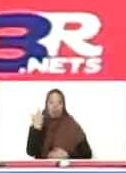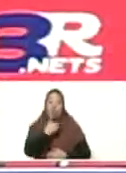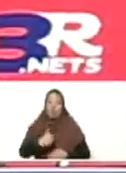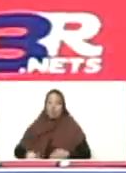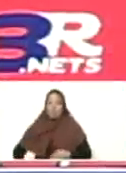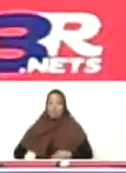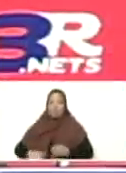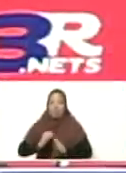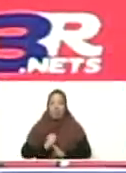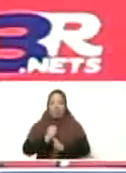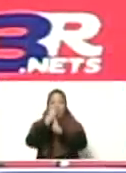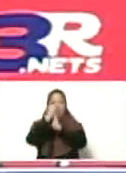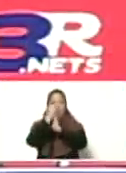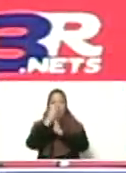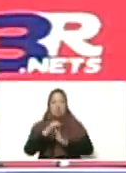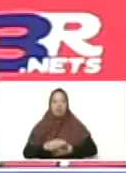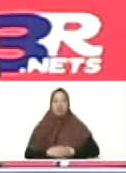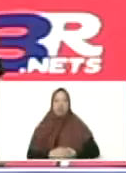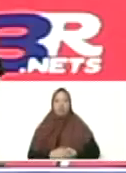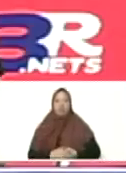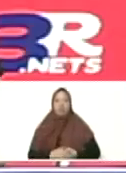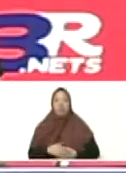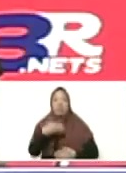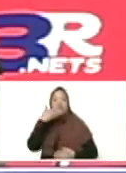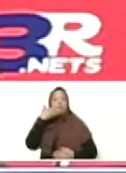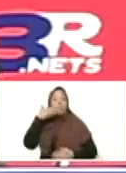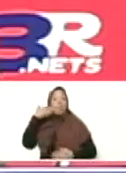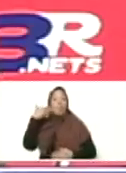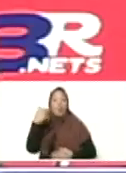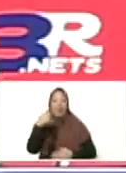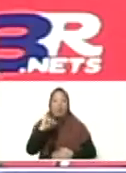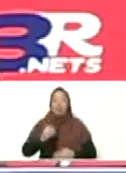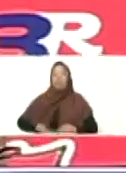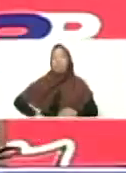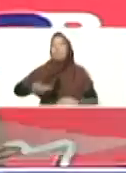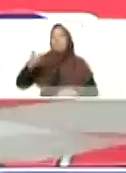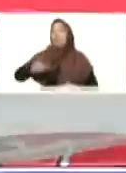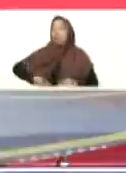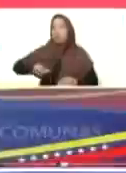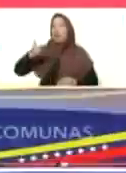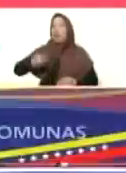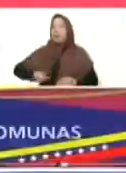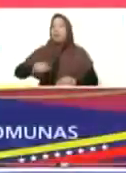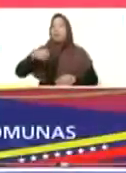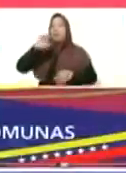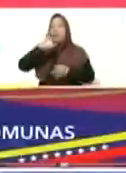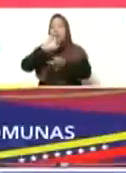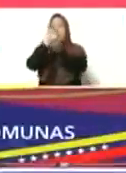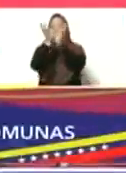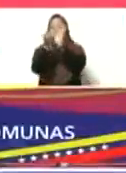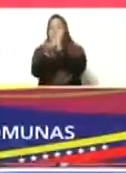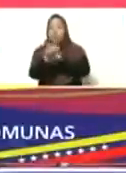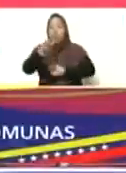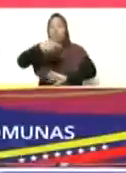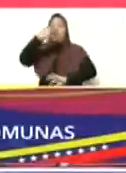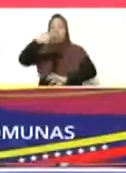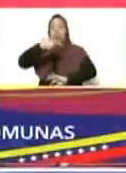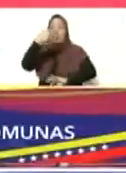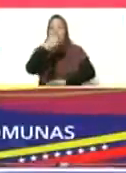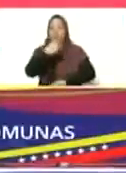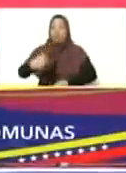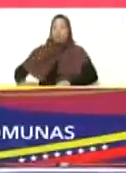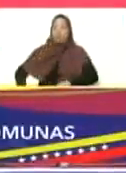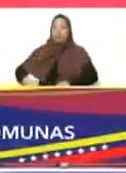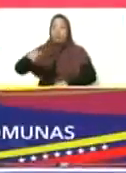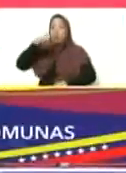de una revolución llegar de una gira internacional de la importancia geopolítica que tuvo y llegar a su patria y